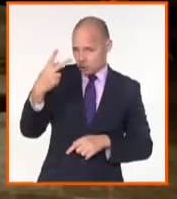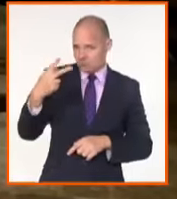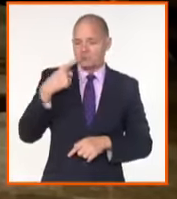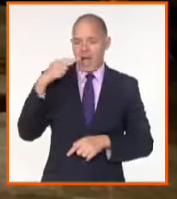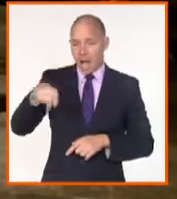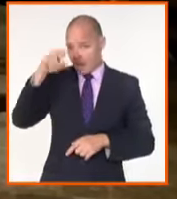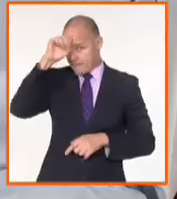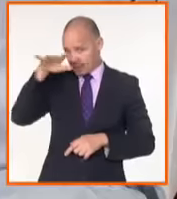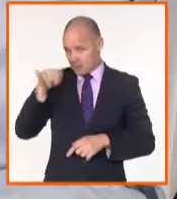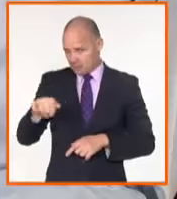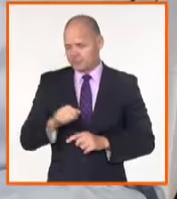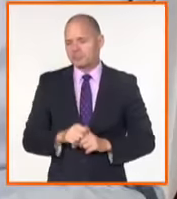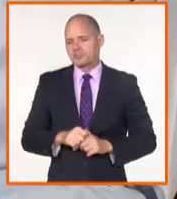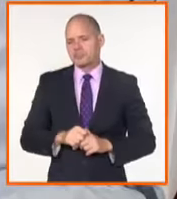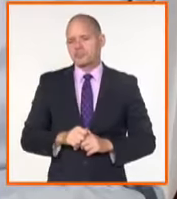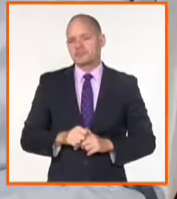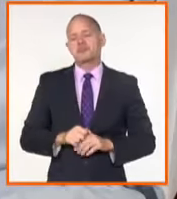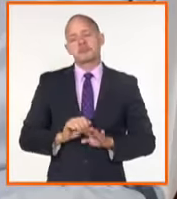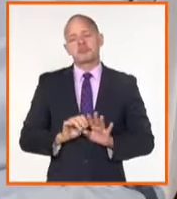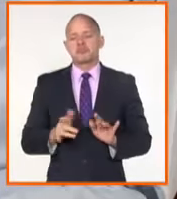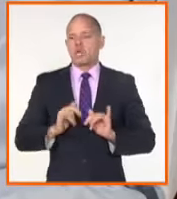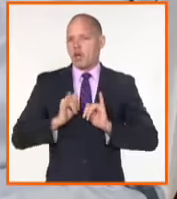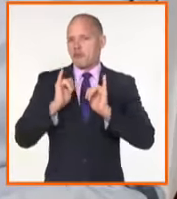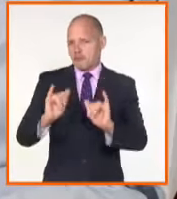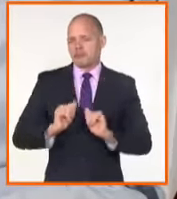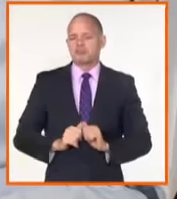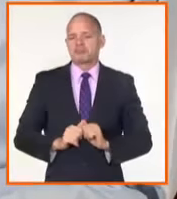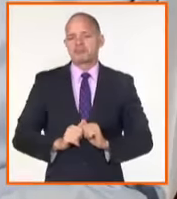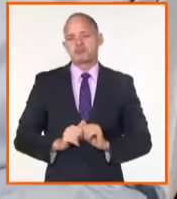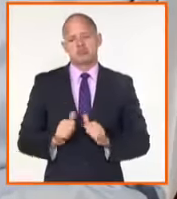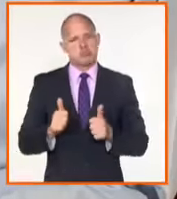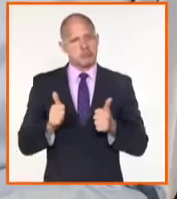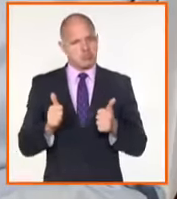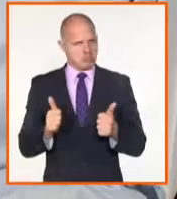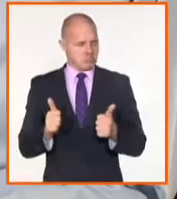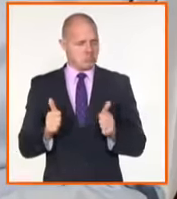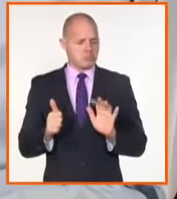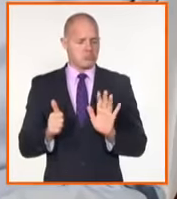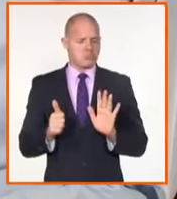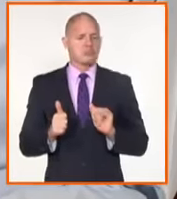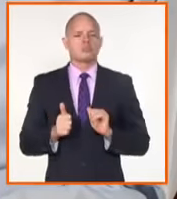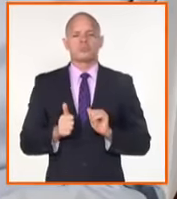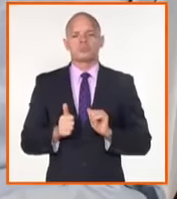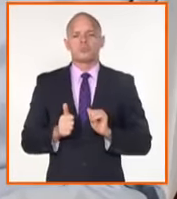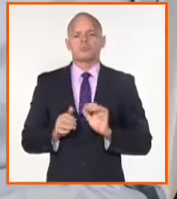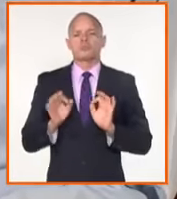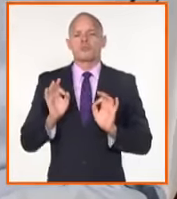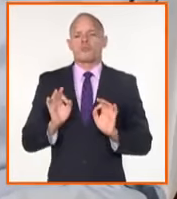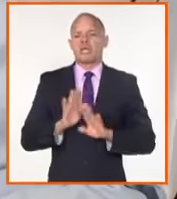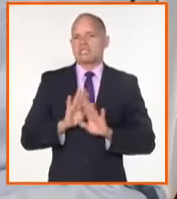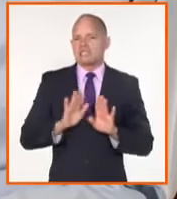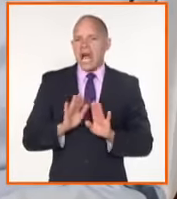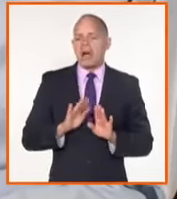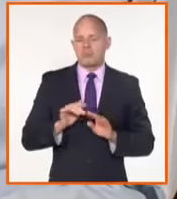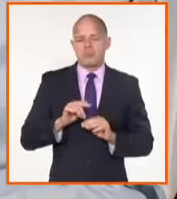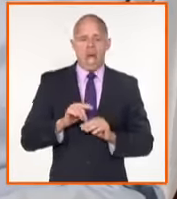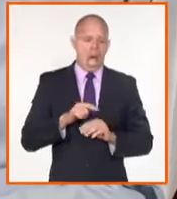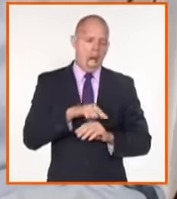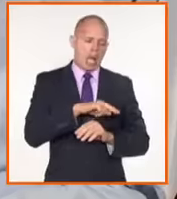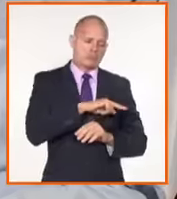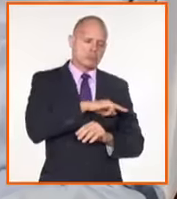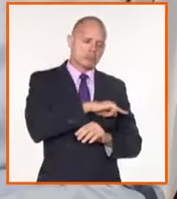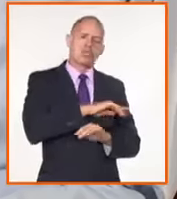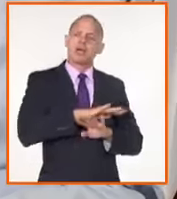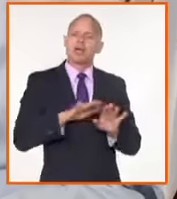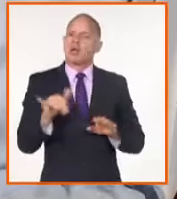Y que ahora en estos días hemos con sistematicidad llevado a que informen a la población diferentes ministros